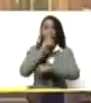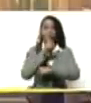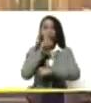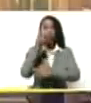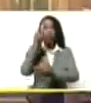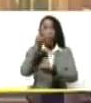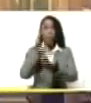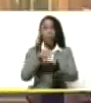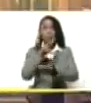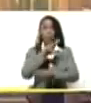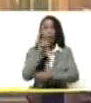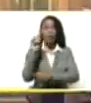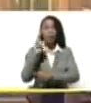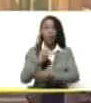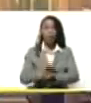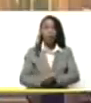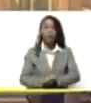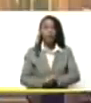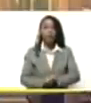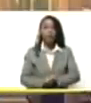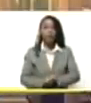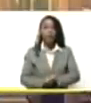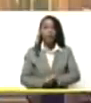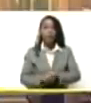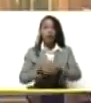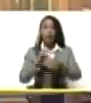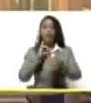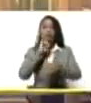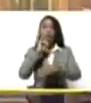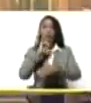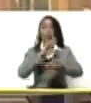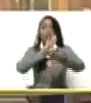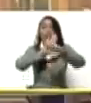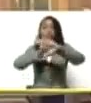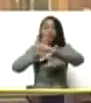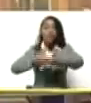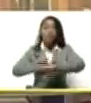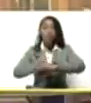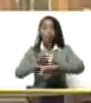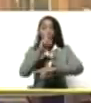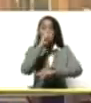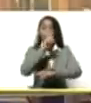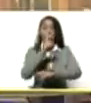sabe usted diputado jorge rodríguez presidente de la asamblea nacional